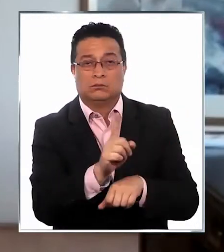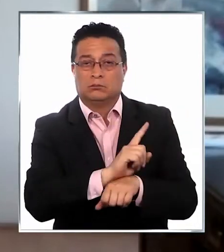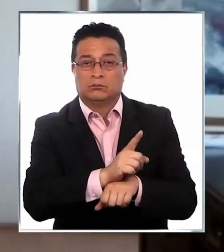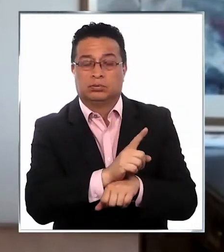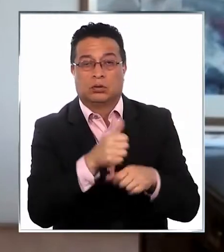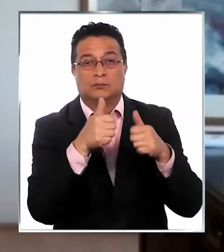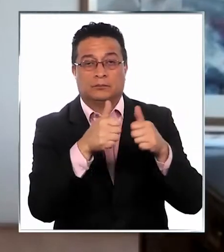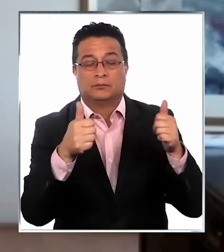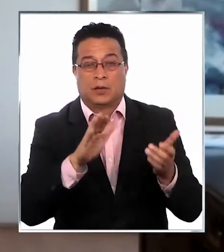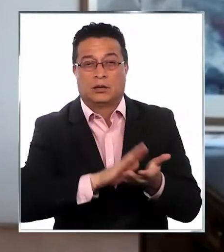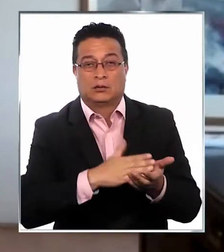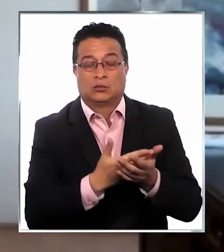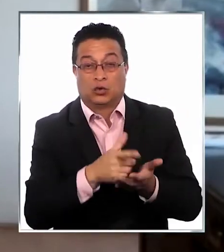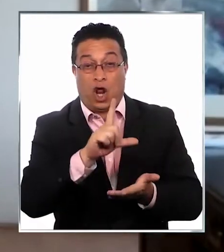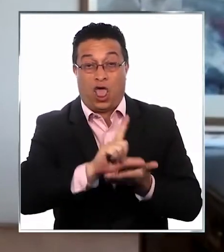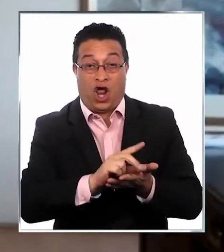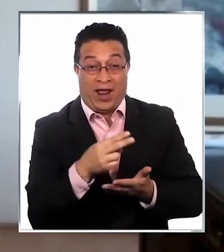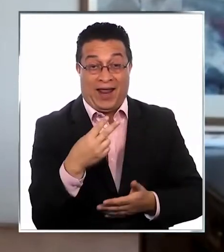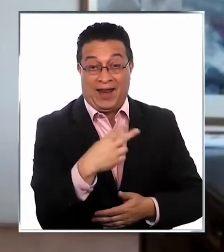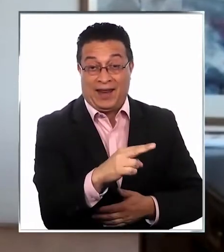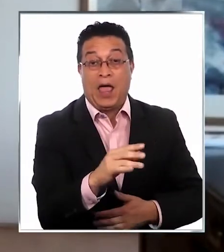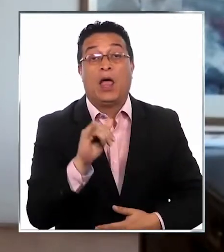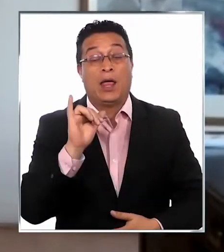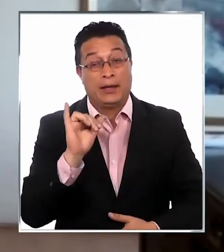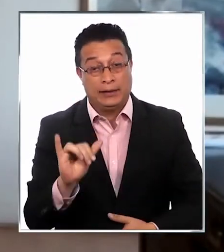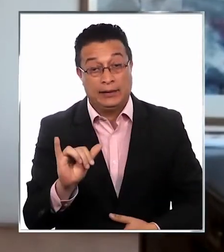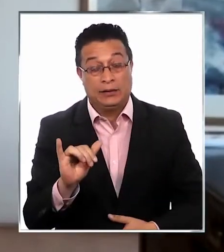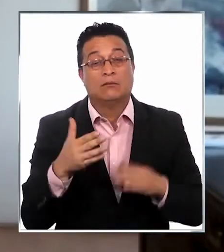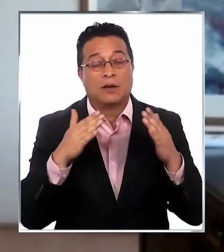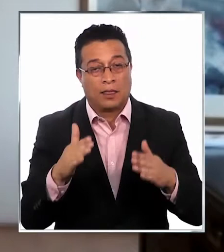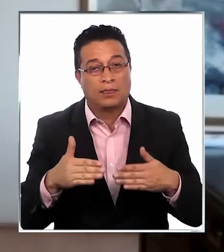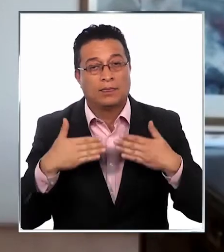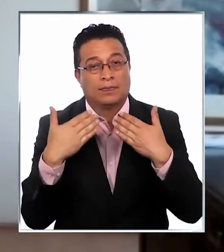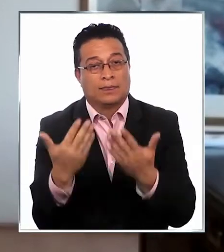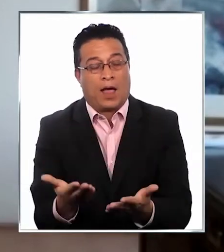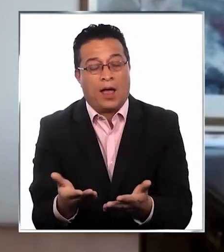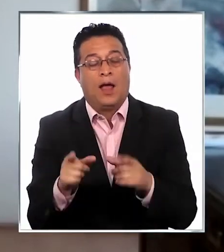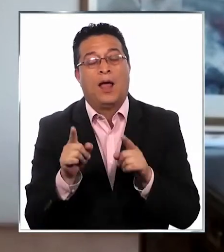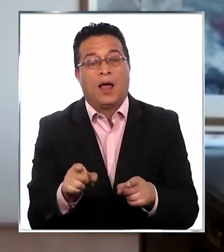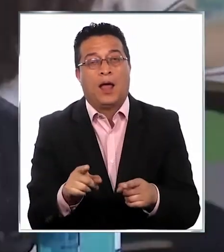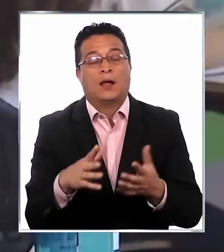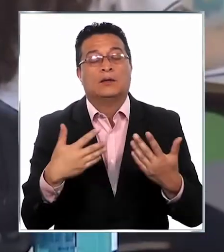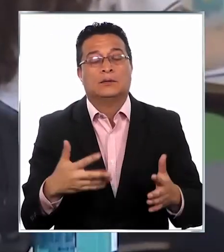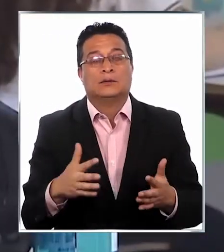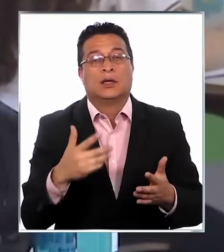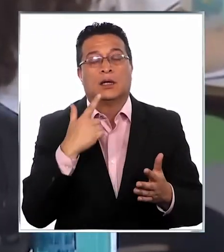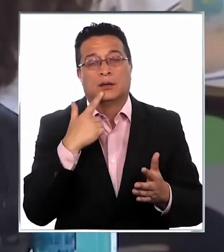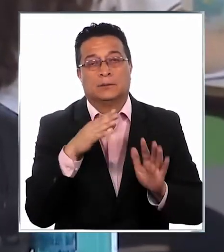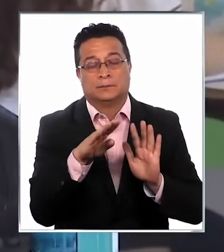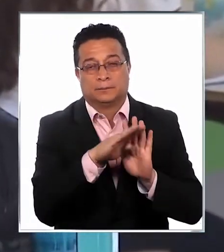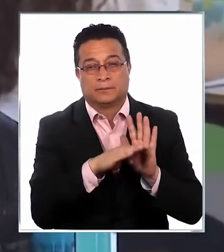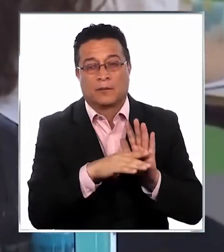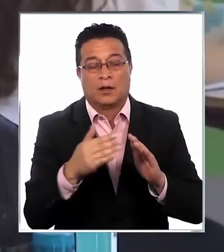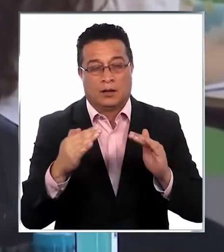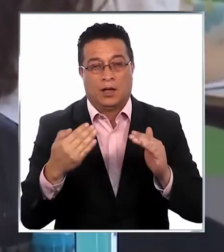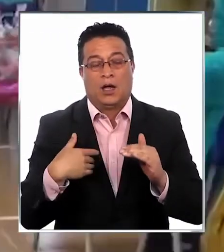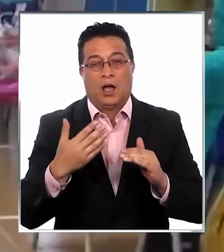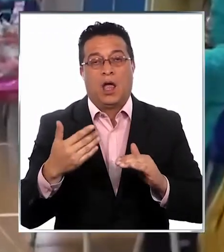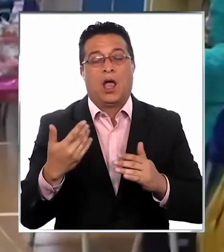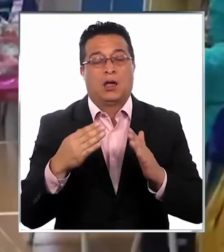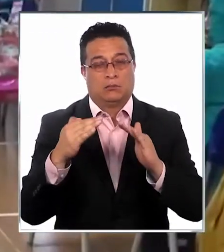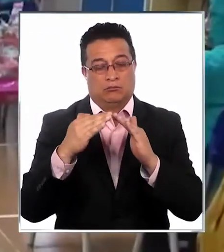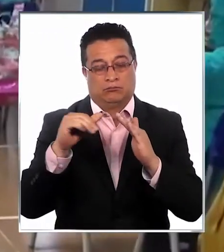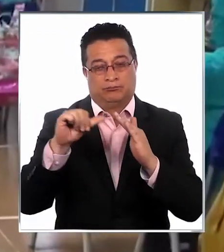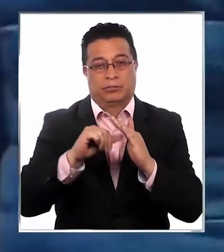autoridad sanitaria local y generar ya sea la cuarentena de